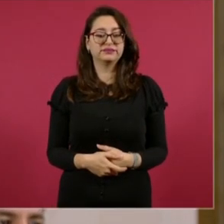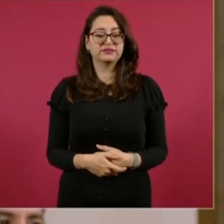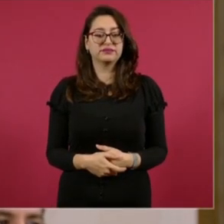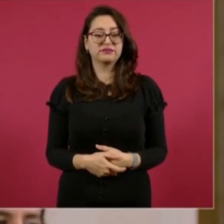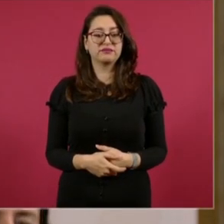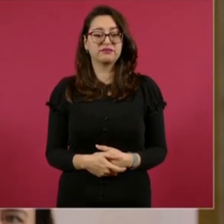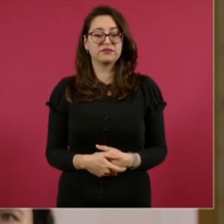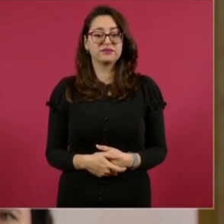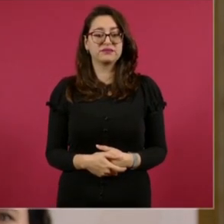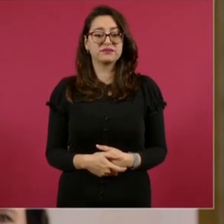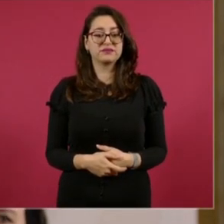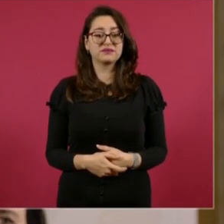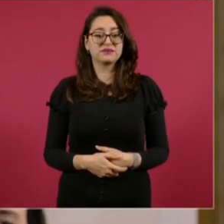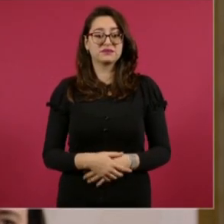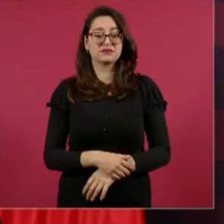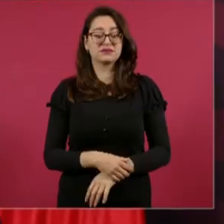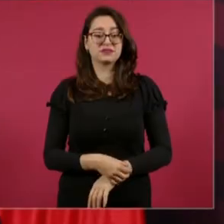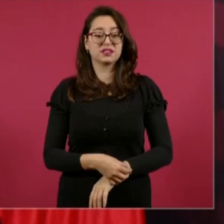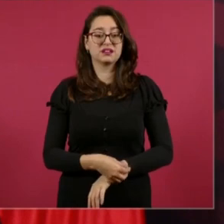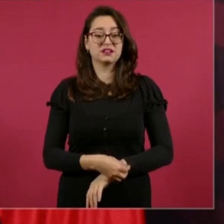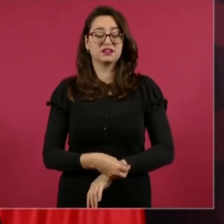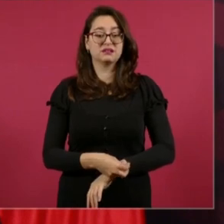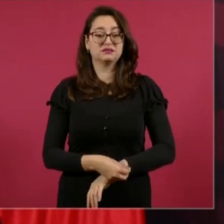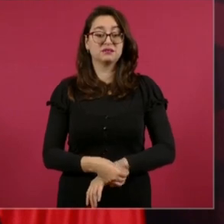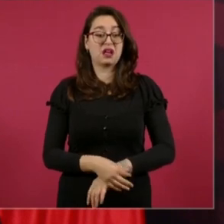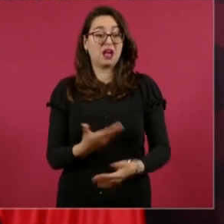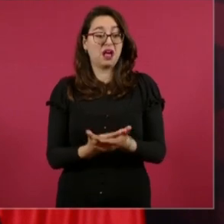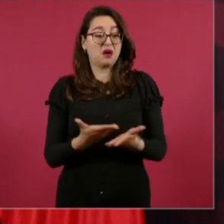Me sales con esa, no tú,